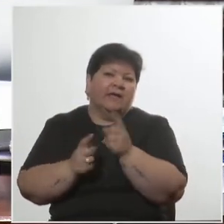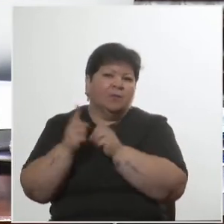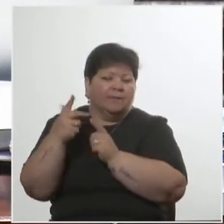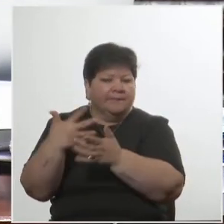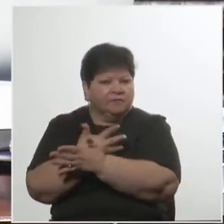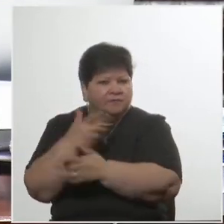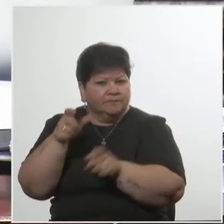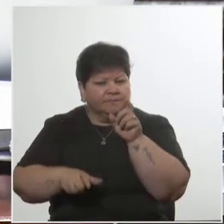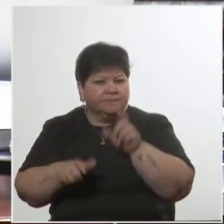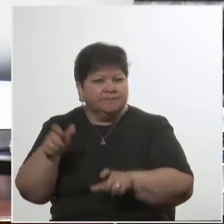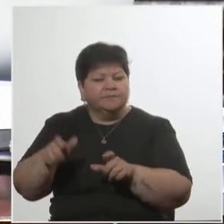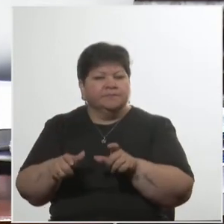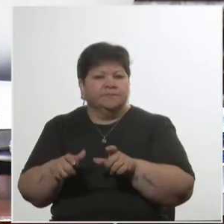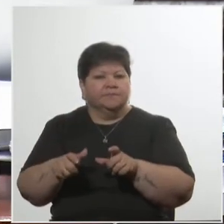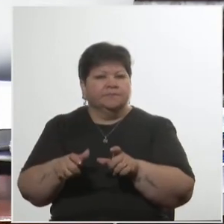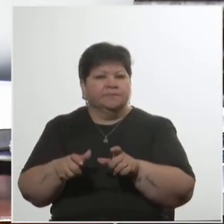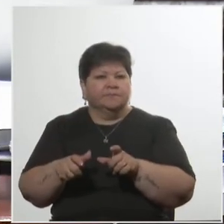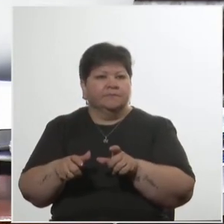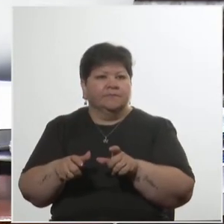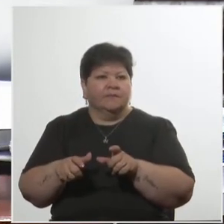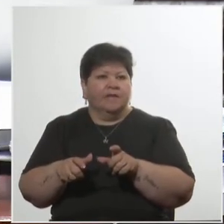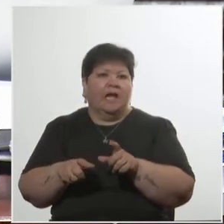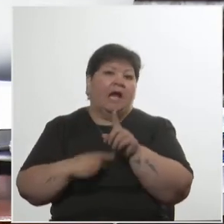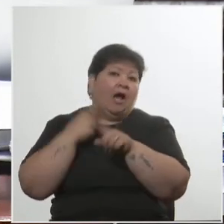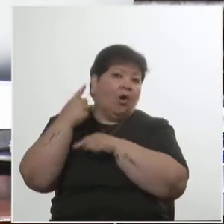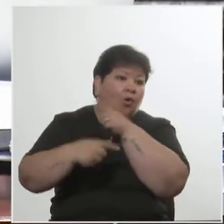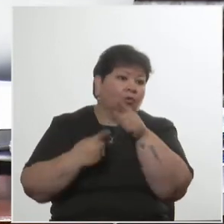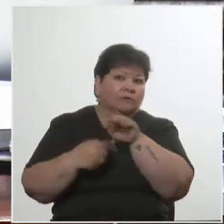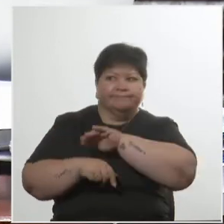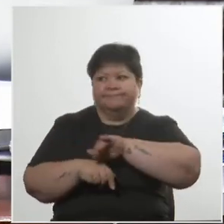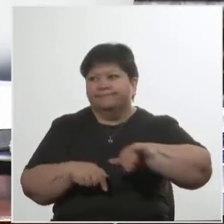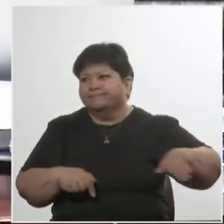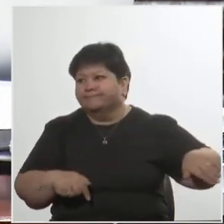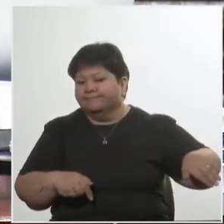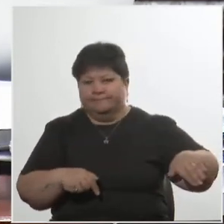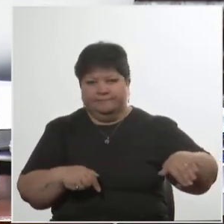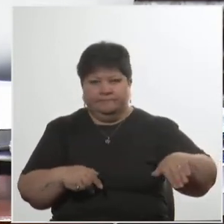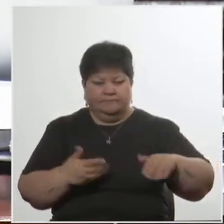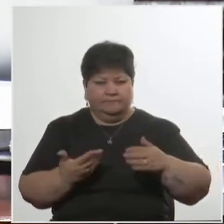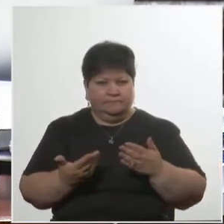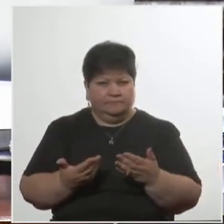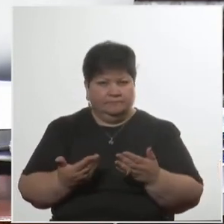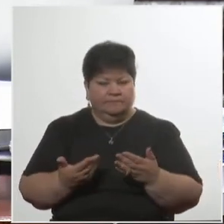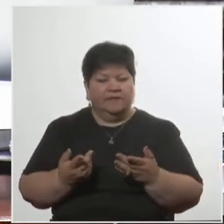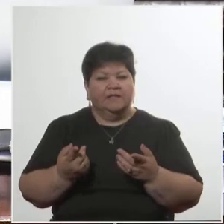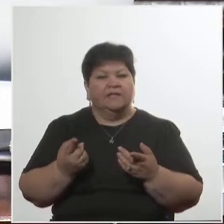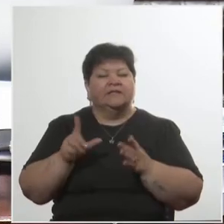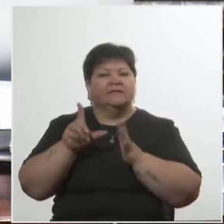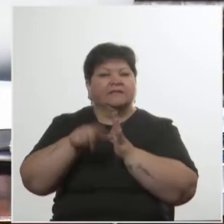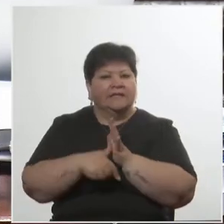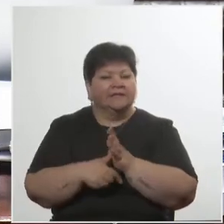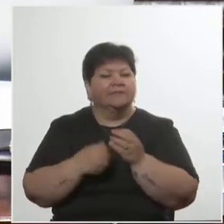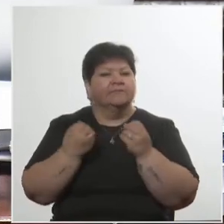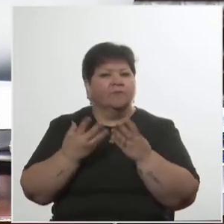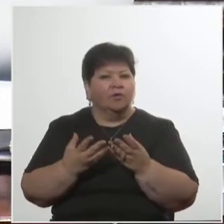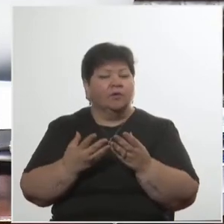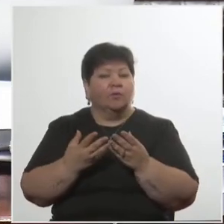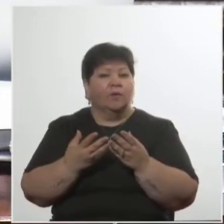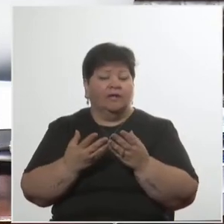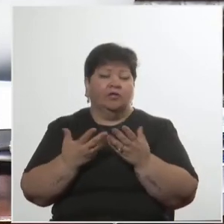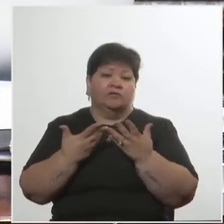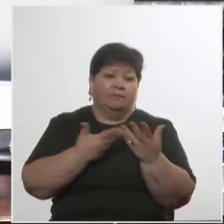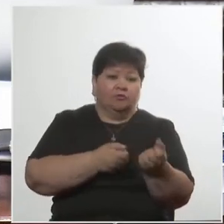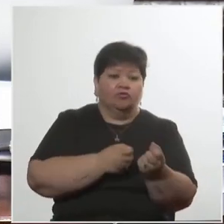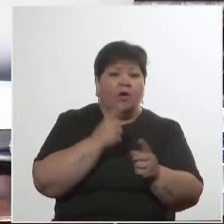ilícitos se omitió algunas víctimas como que no lo fueran llega tarde porque cuando se indemnizó